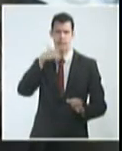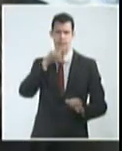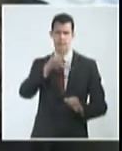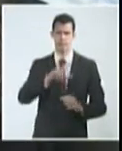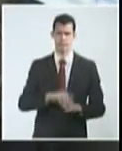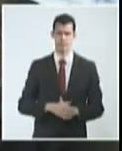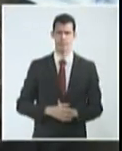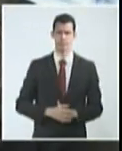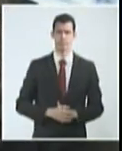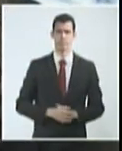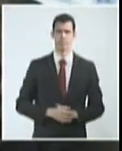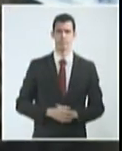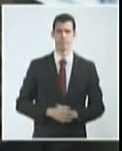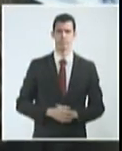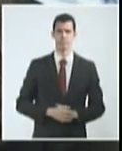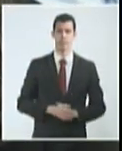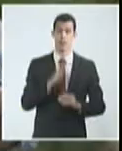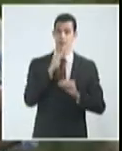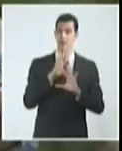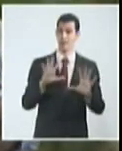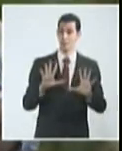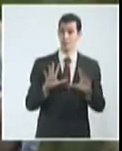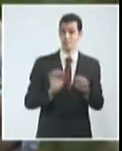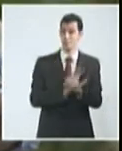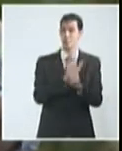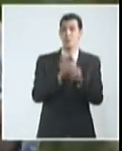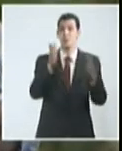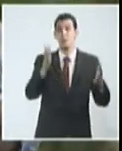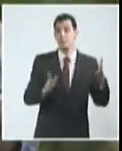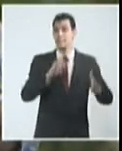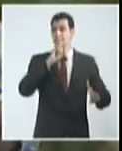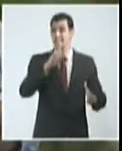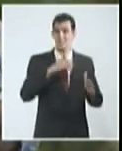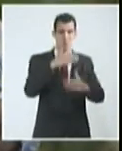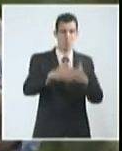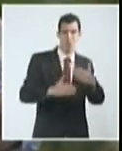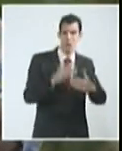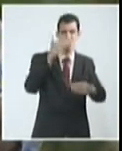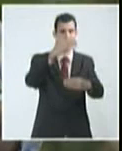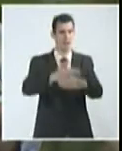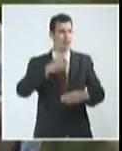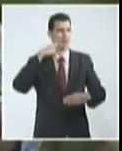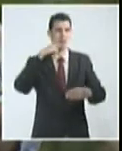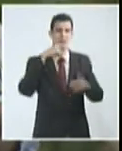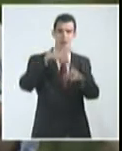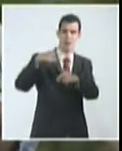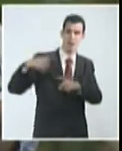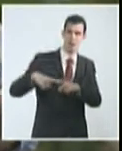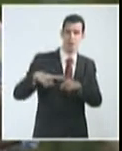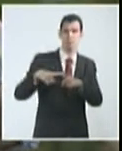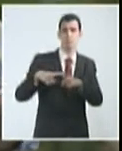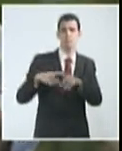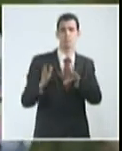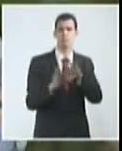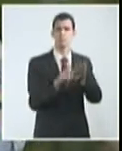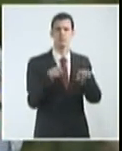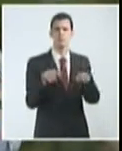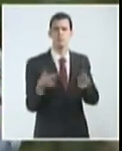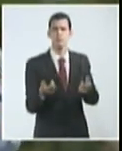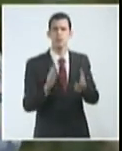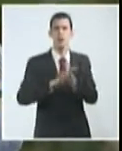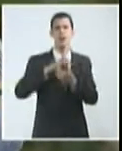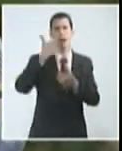situación pudimos poner en marcha una instalación biotecnológica de alta tecnología, como es el